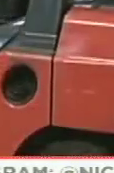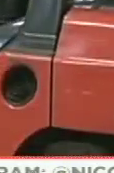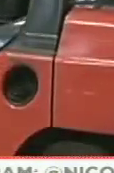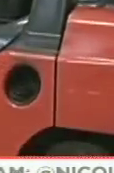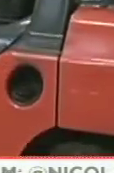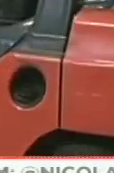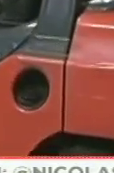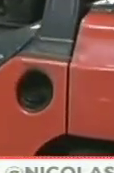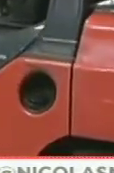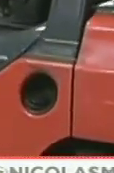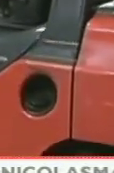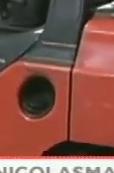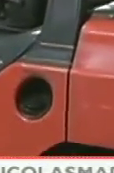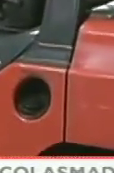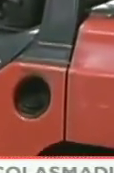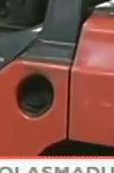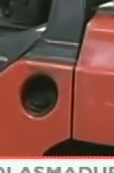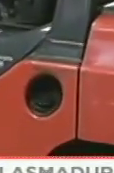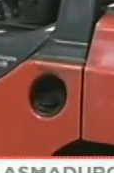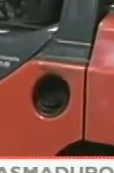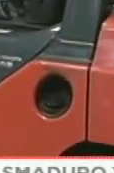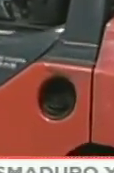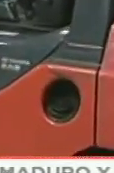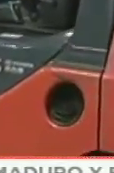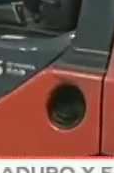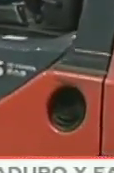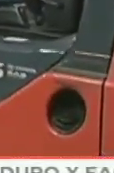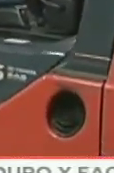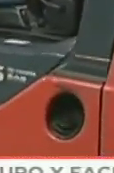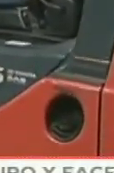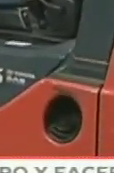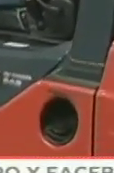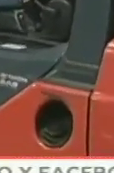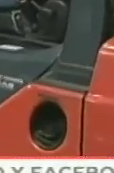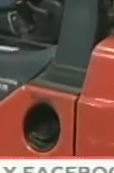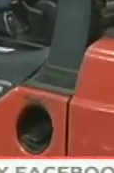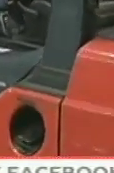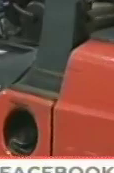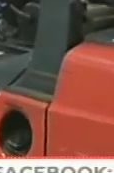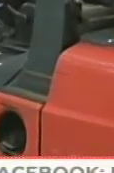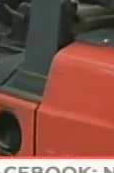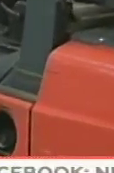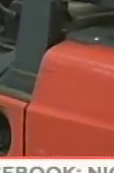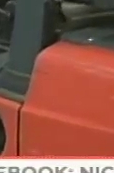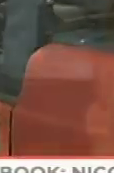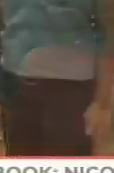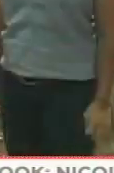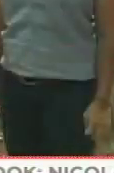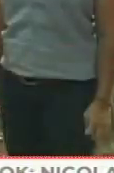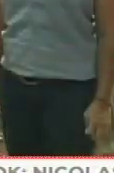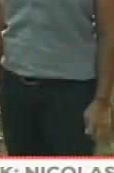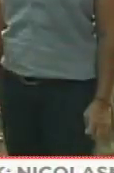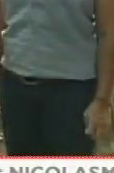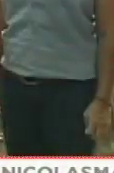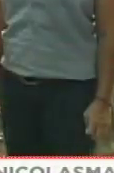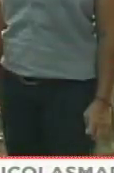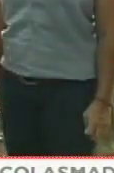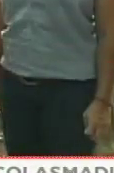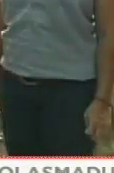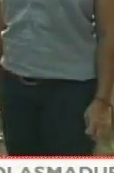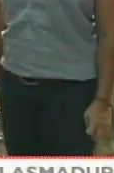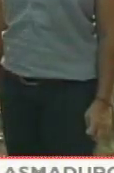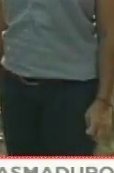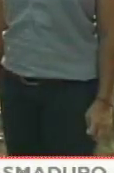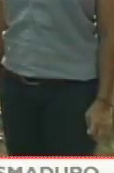producción del café, con una tarea concreta que lleva el nombre de baristas del café,